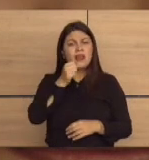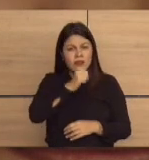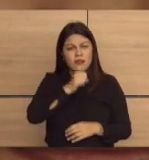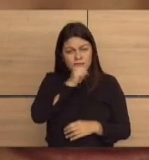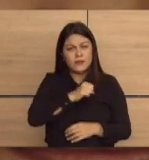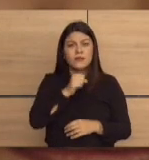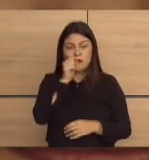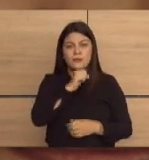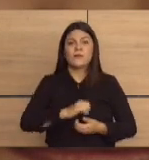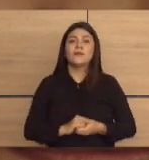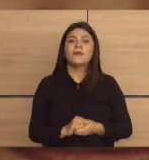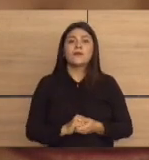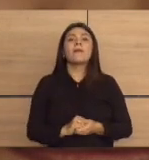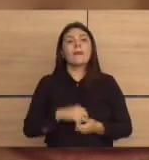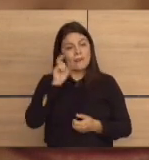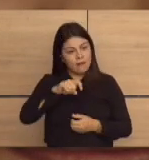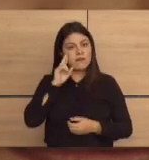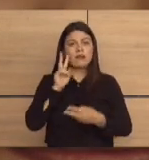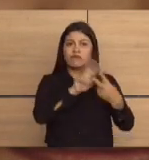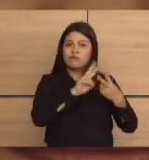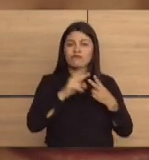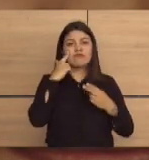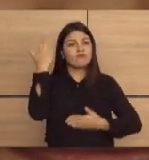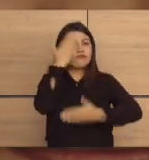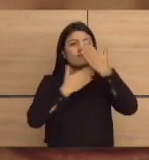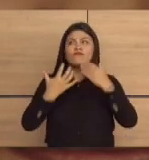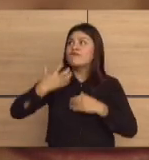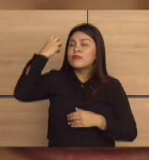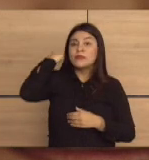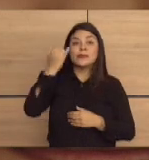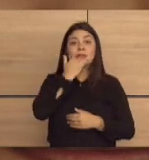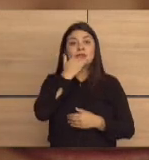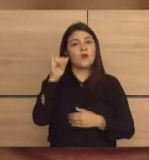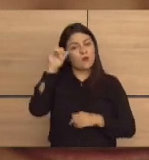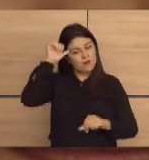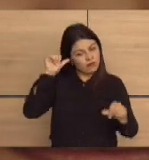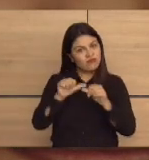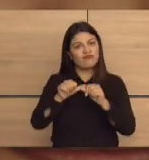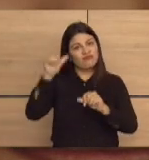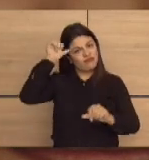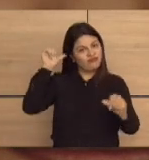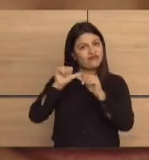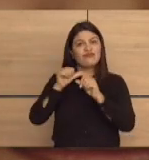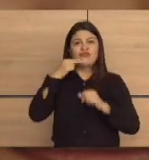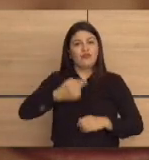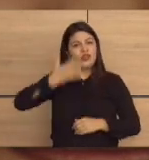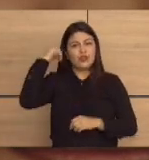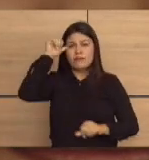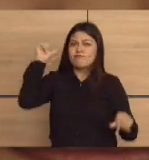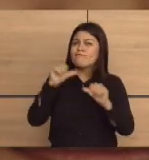para conocer y analizar nuestro pasado, para que la memoria histórica haga